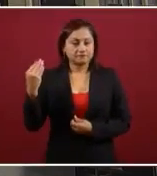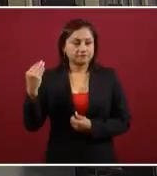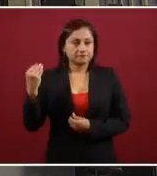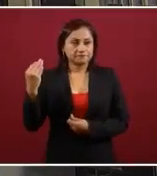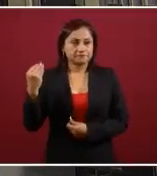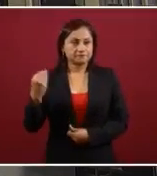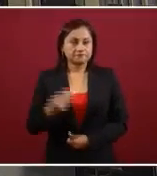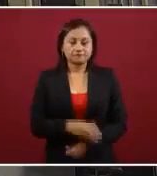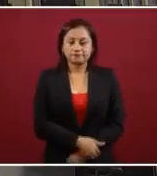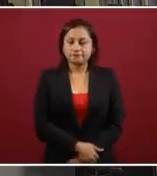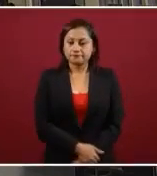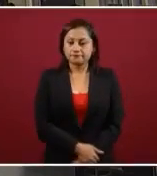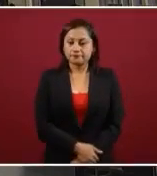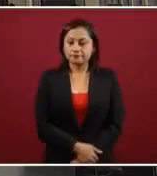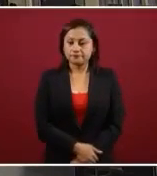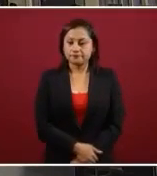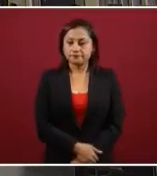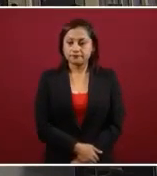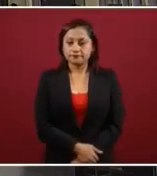ya es